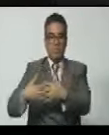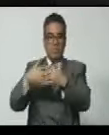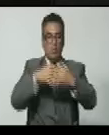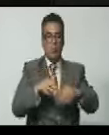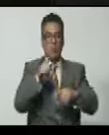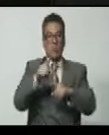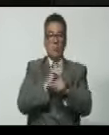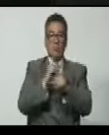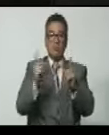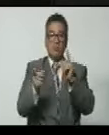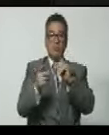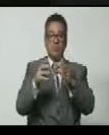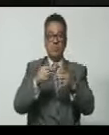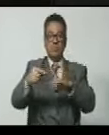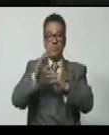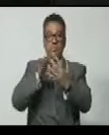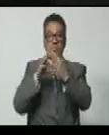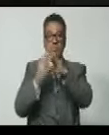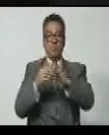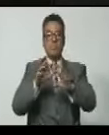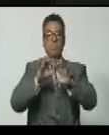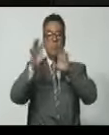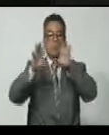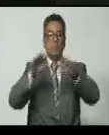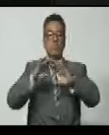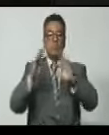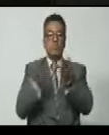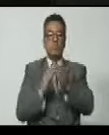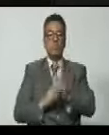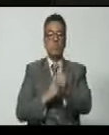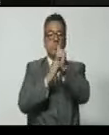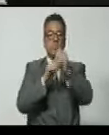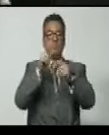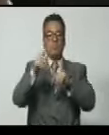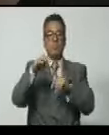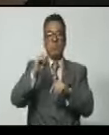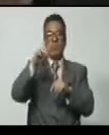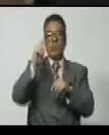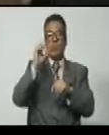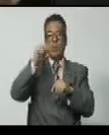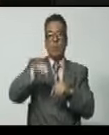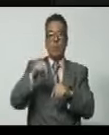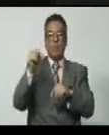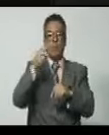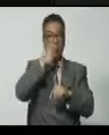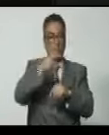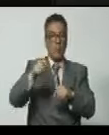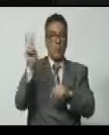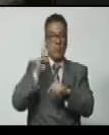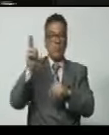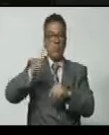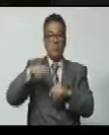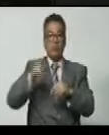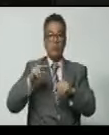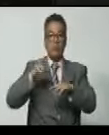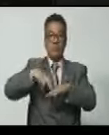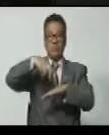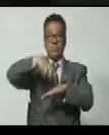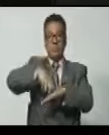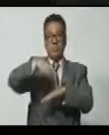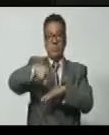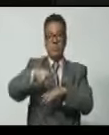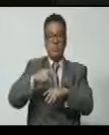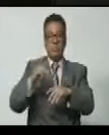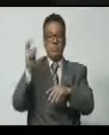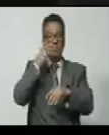y a las transnacionales que gobiernan y que dirigen el bloque de la OTAN es que el pueblo venezolano nunca se rendirá. El